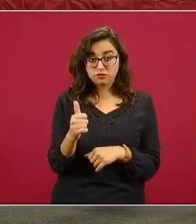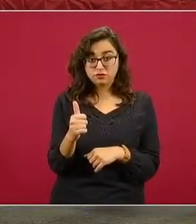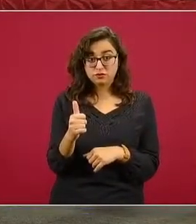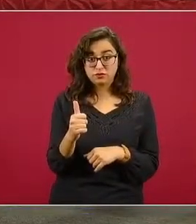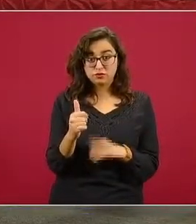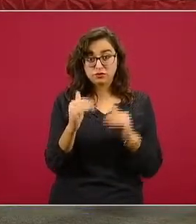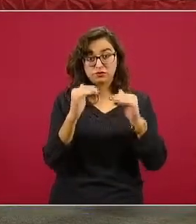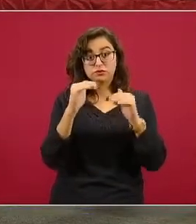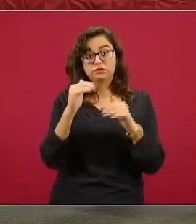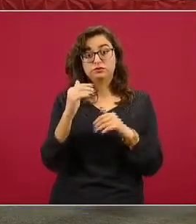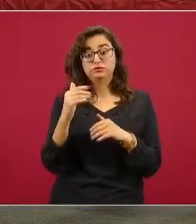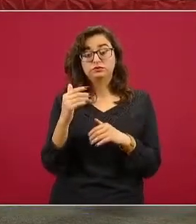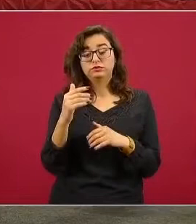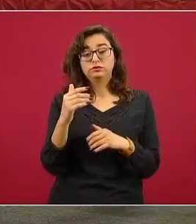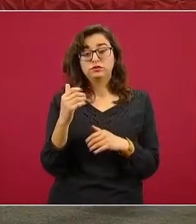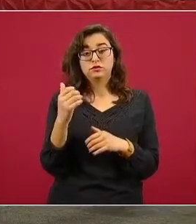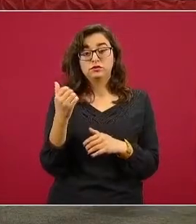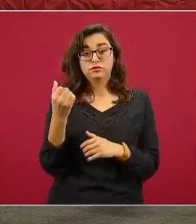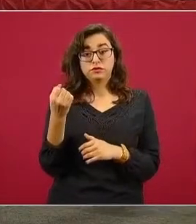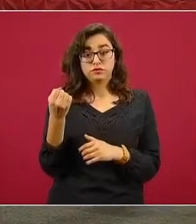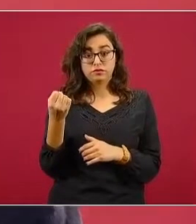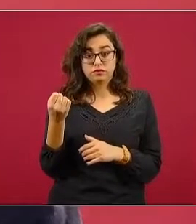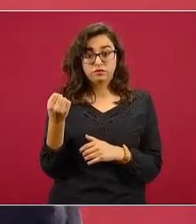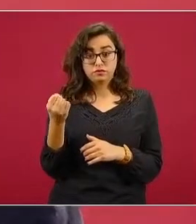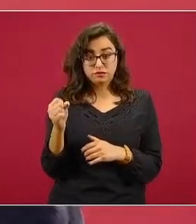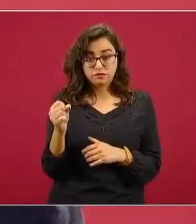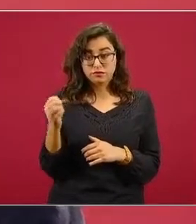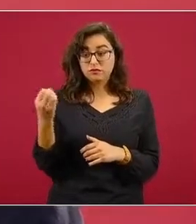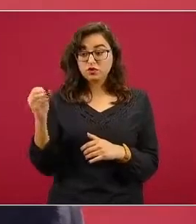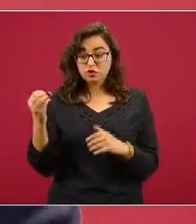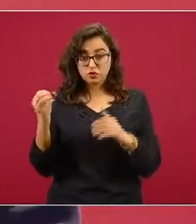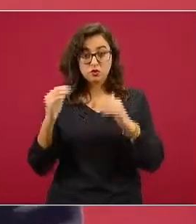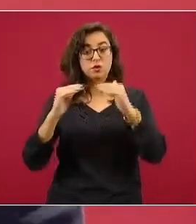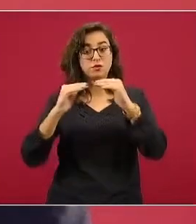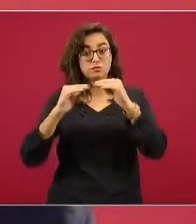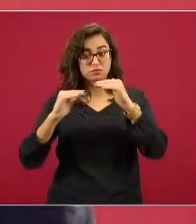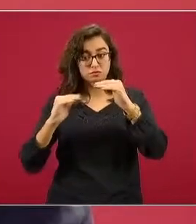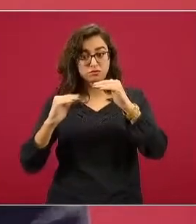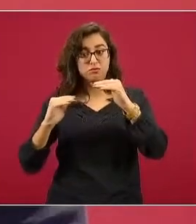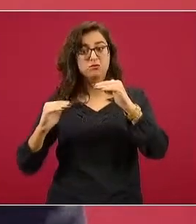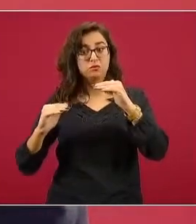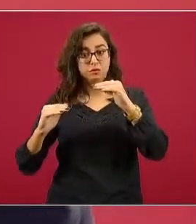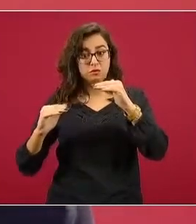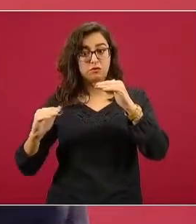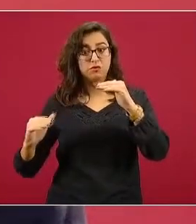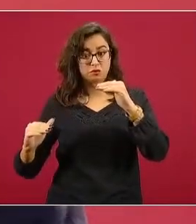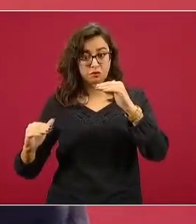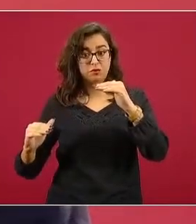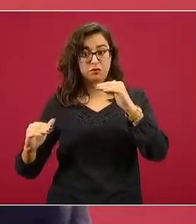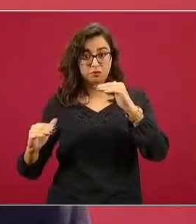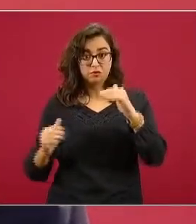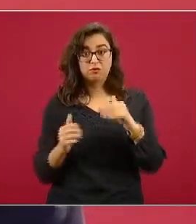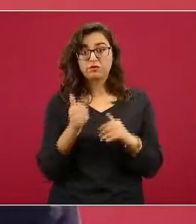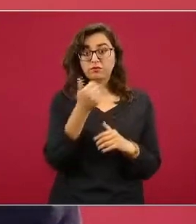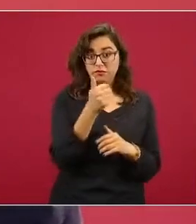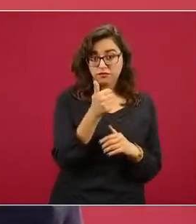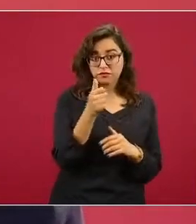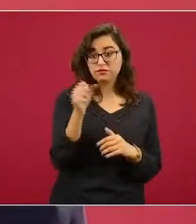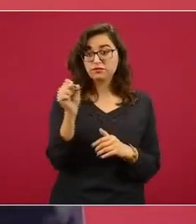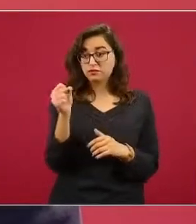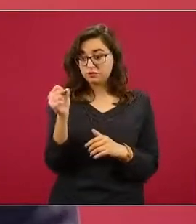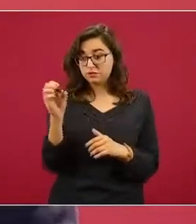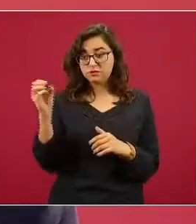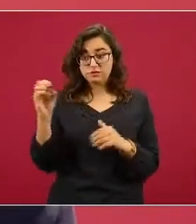y hasta la semana más reciente, habíamos tenido un descenso de todos